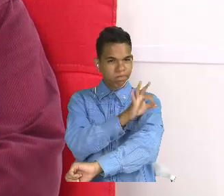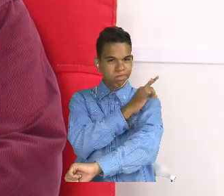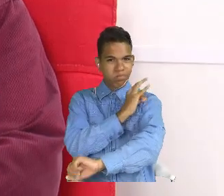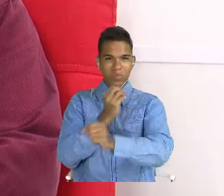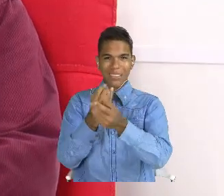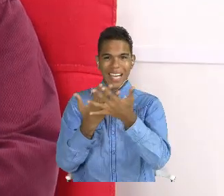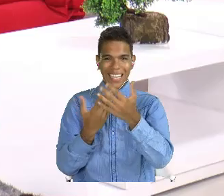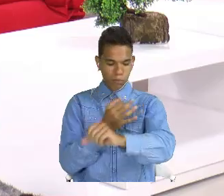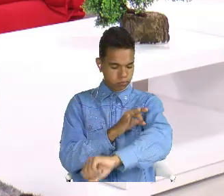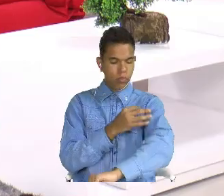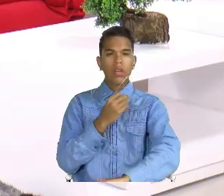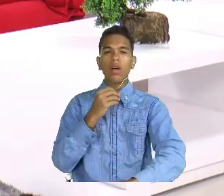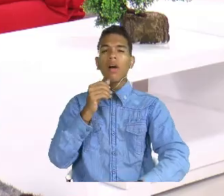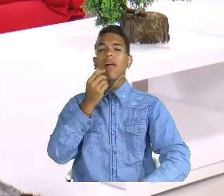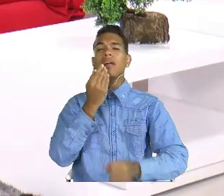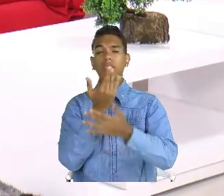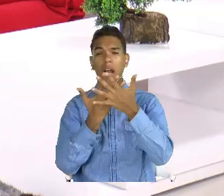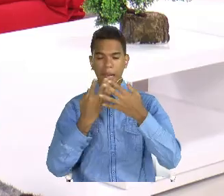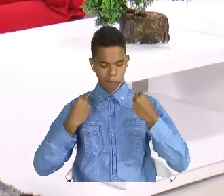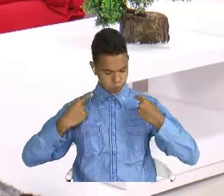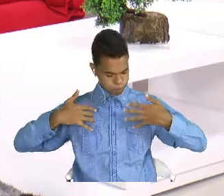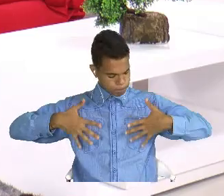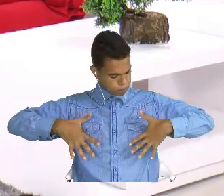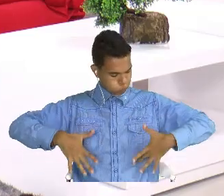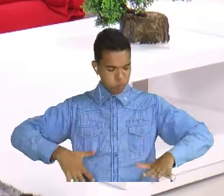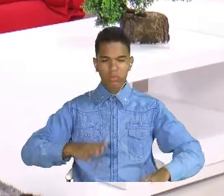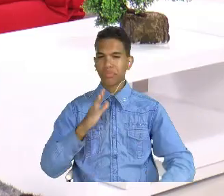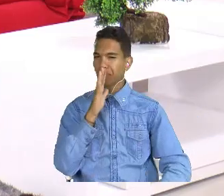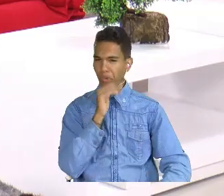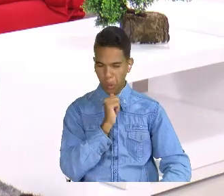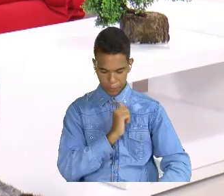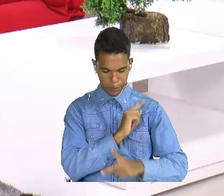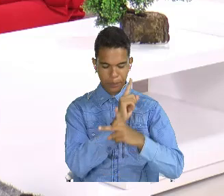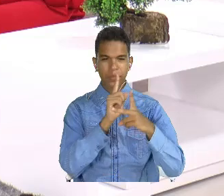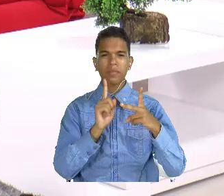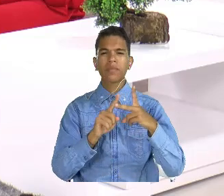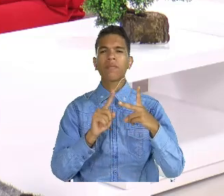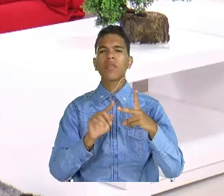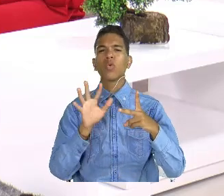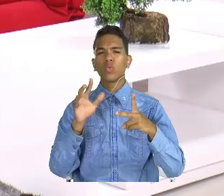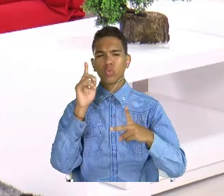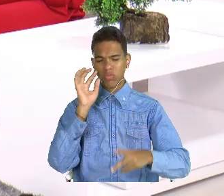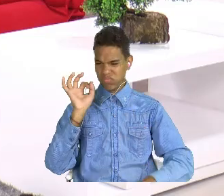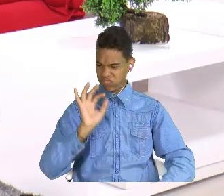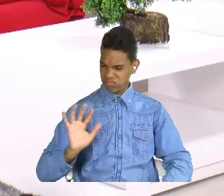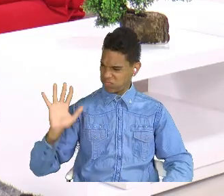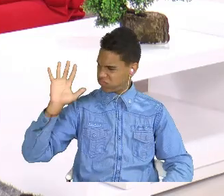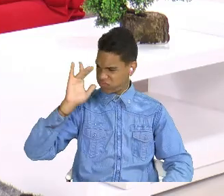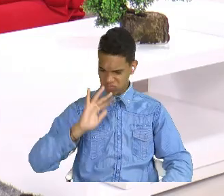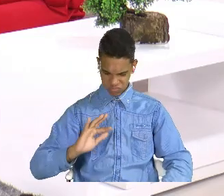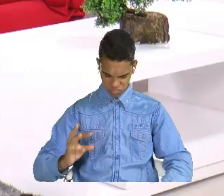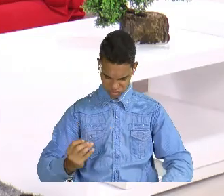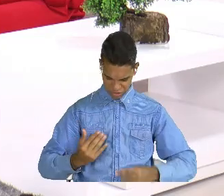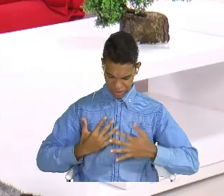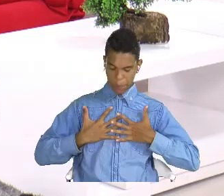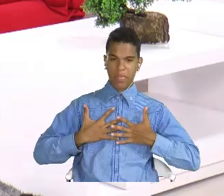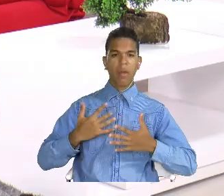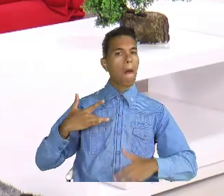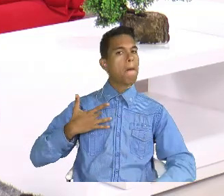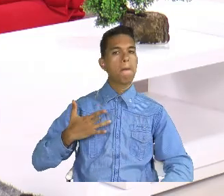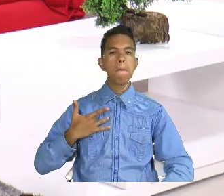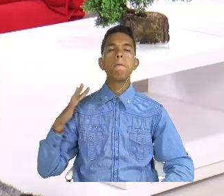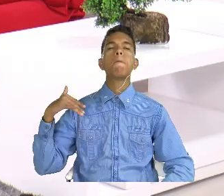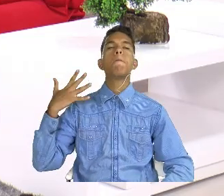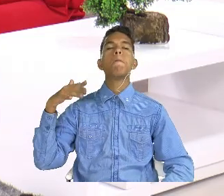adecuado flujo de sangre, no hay una adecuada inervación. El paciente comienza a infectarse, no está sintiendo, y cuando se viene a dar cuenta